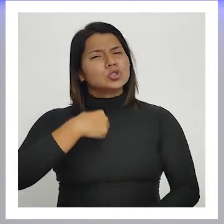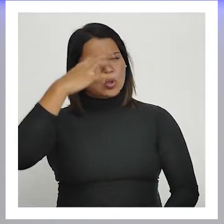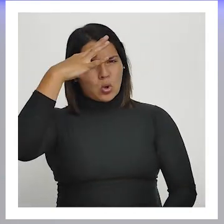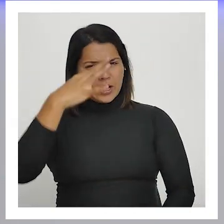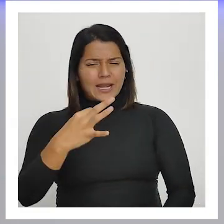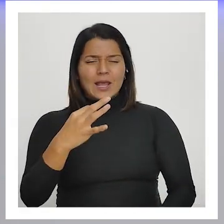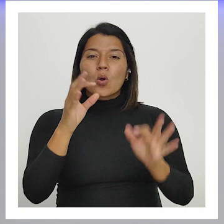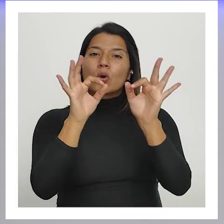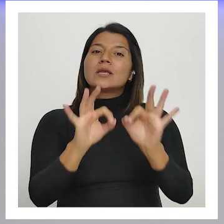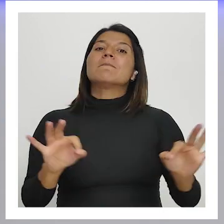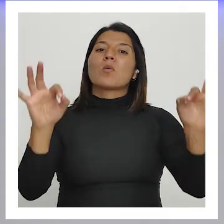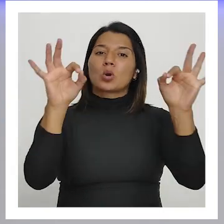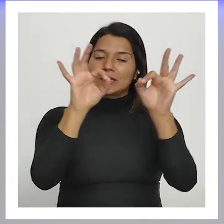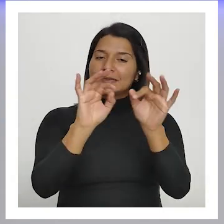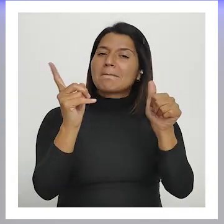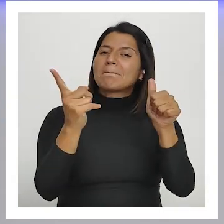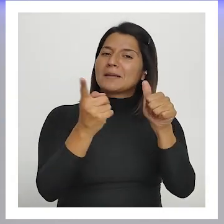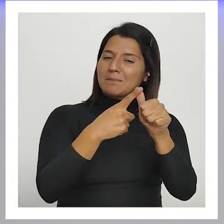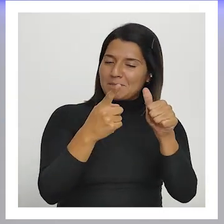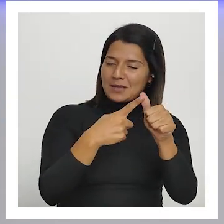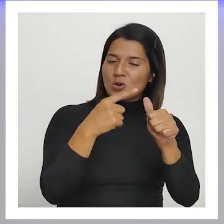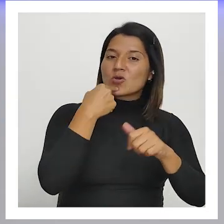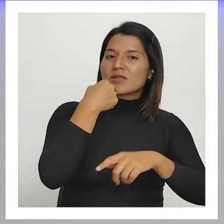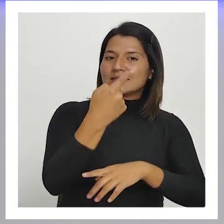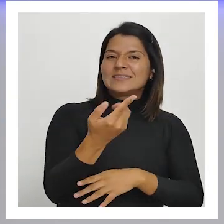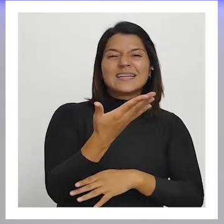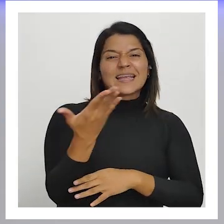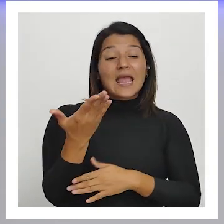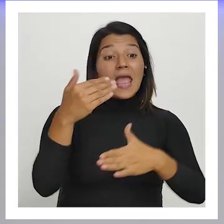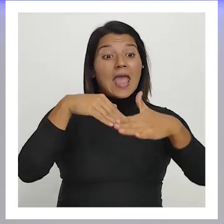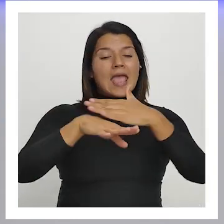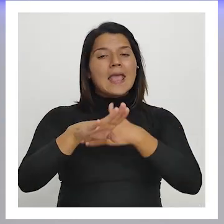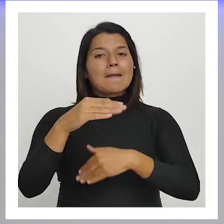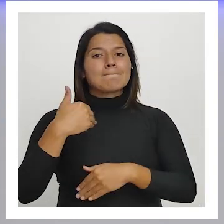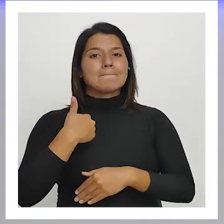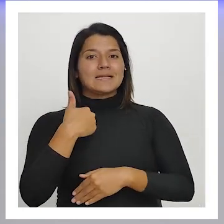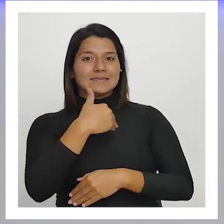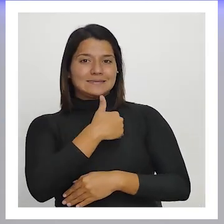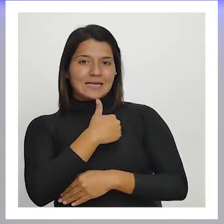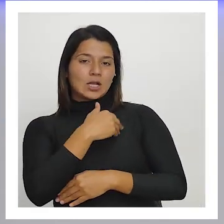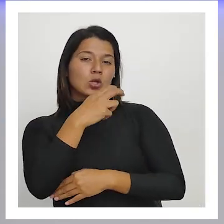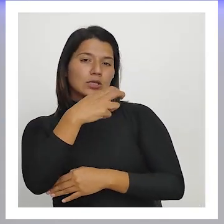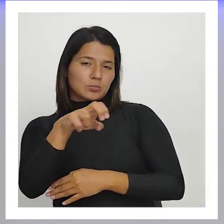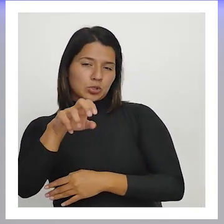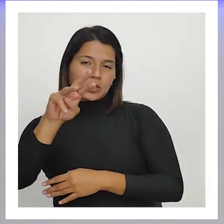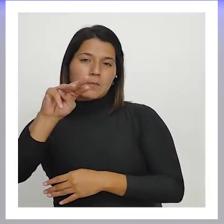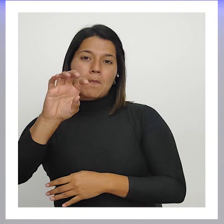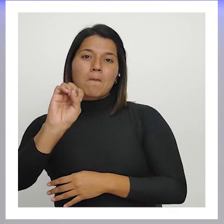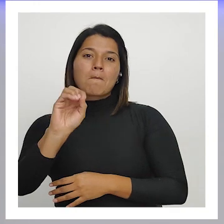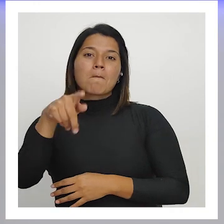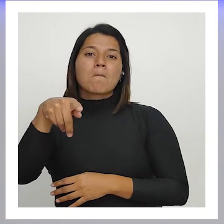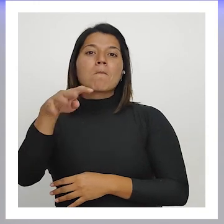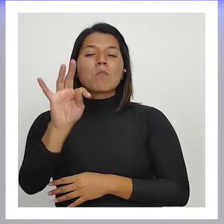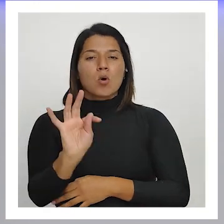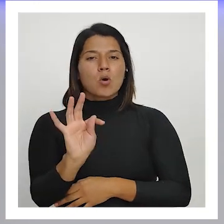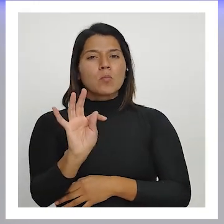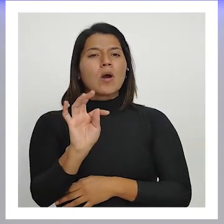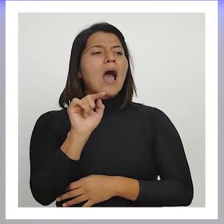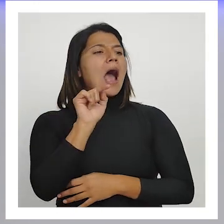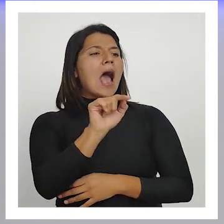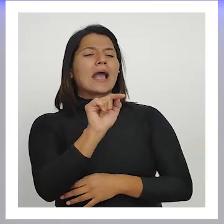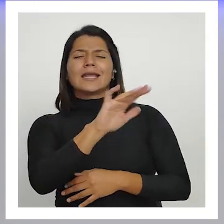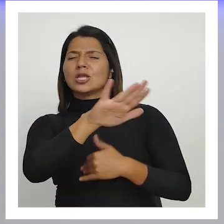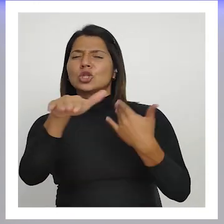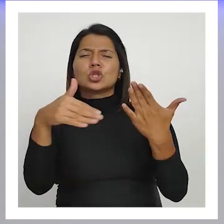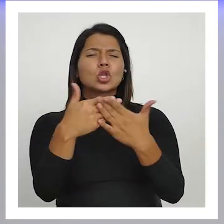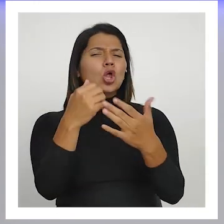Creo que es importante comenzar diciendo que en el Ministerio de Transportes, el Ministerio de Obras Públicas y Transportes, no sobra